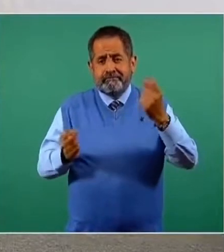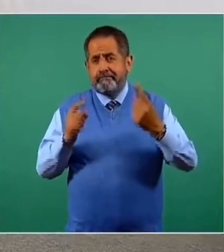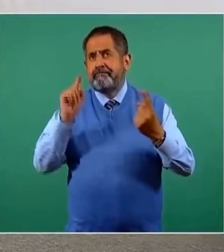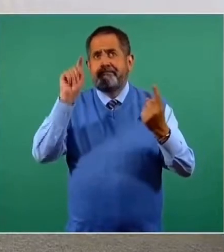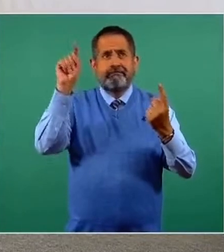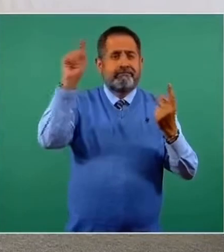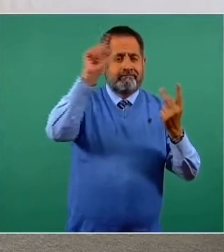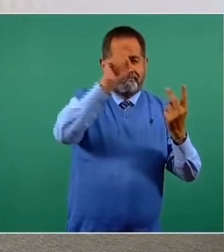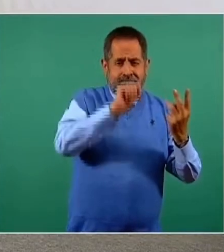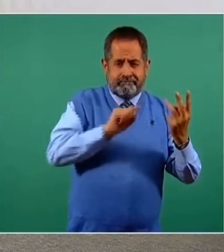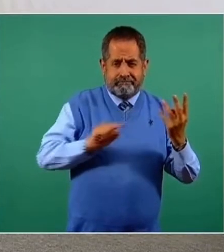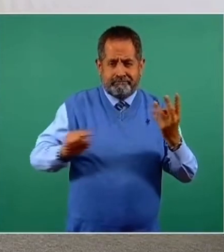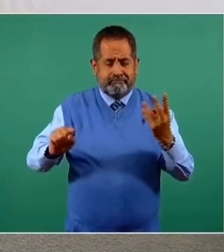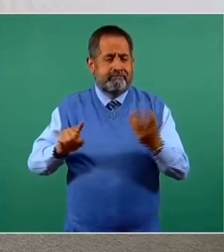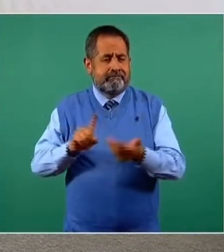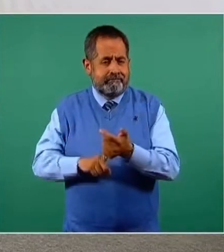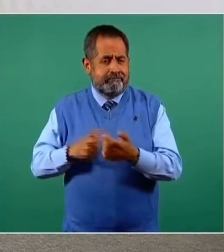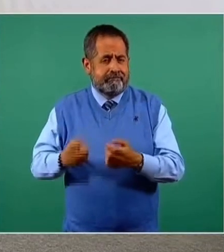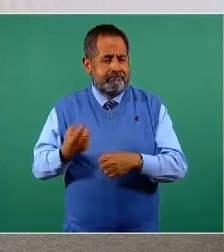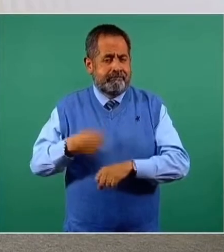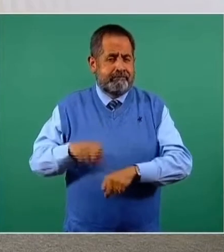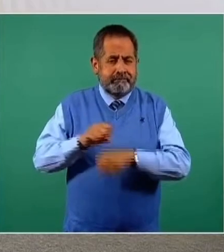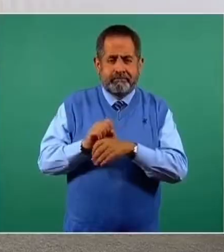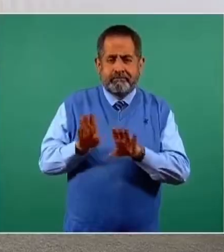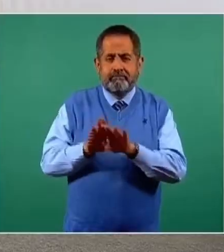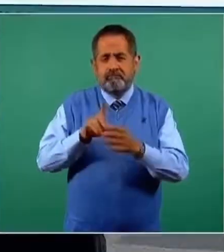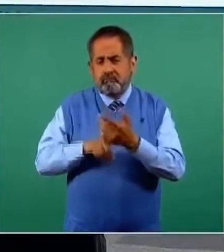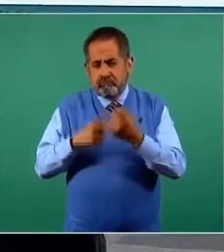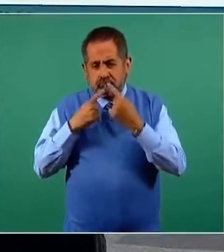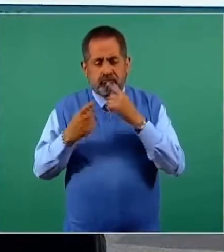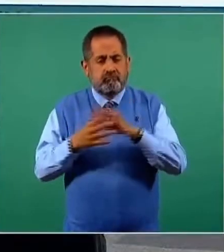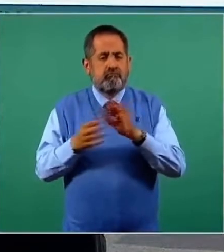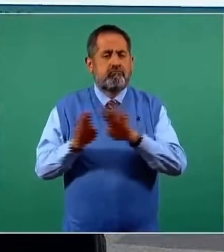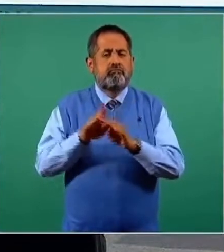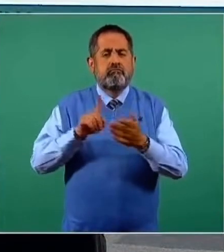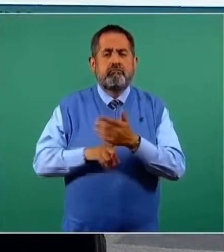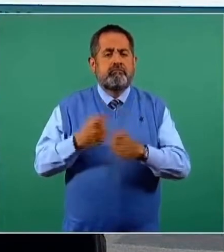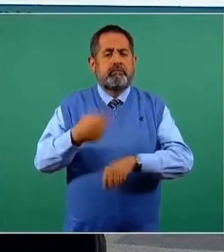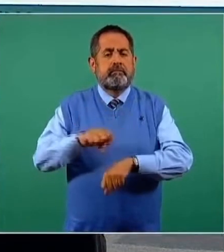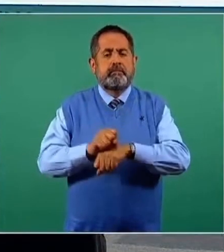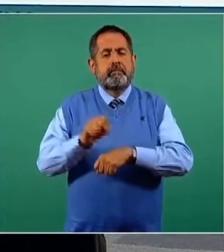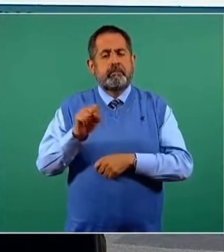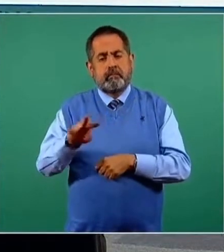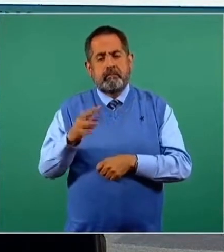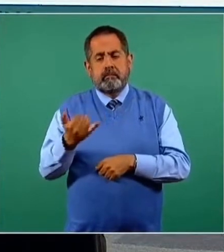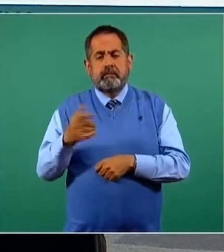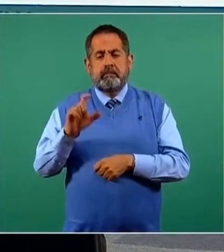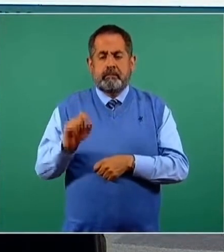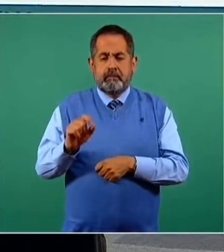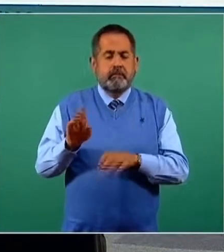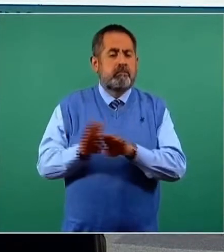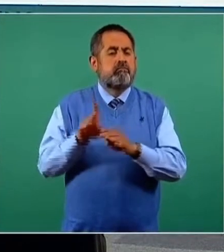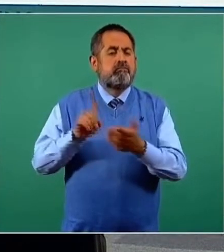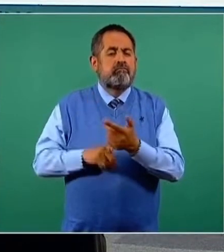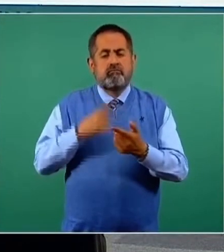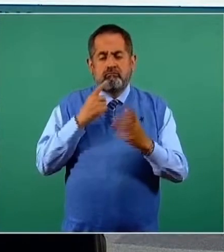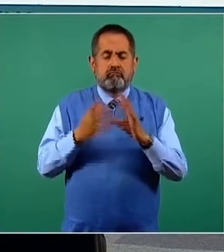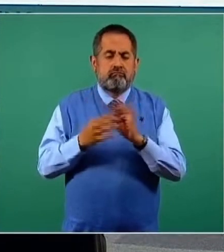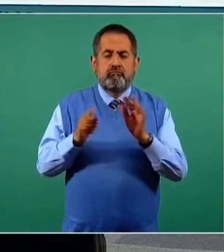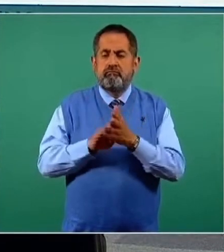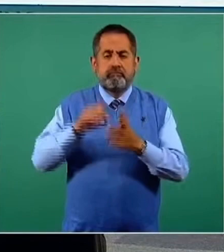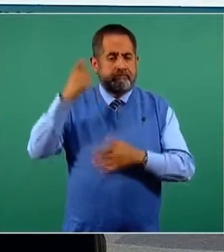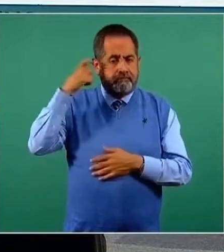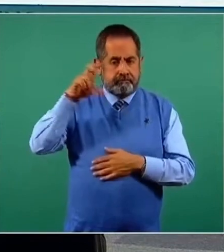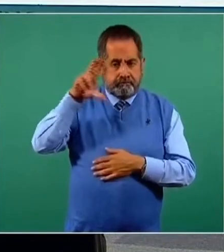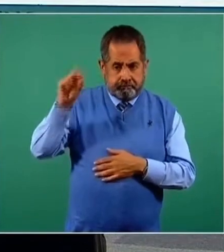para esta semana y para la medición también que ocurre entre la 19 y la 20, estábamos destacando, por ejemplo, a Quintana